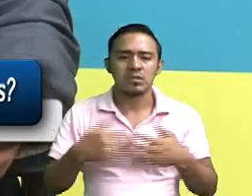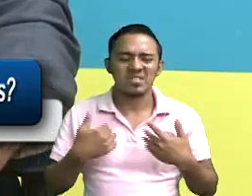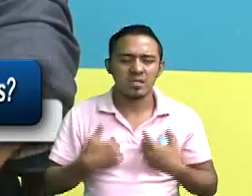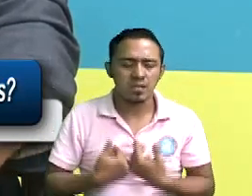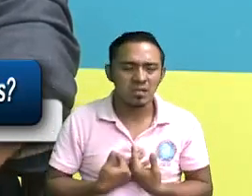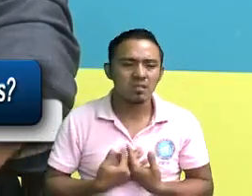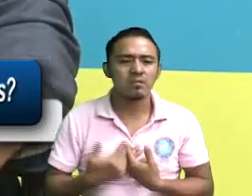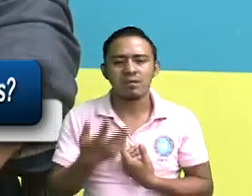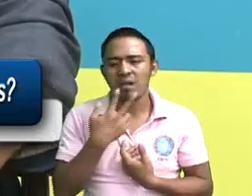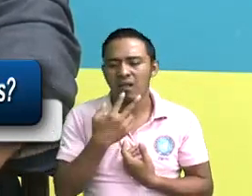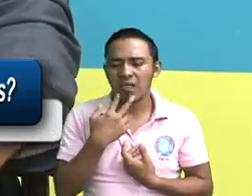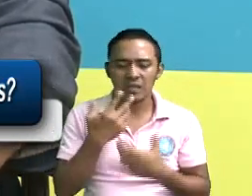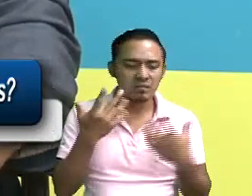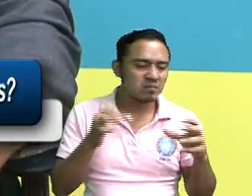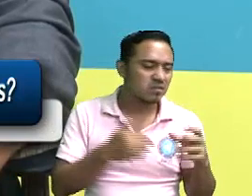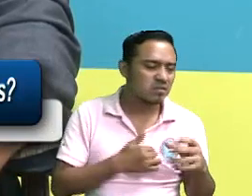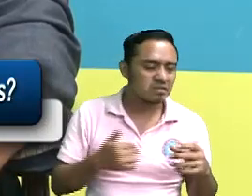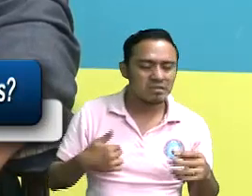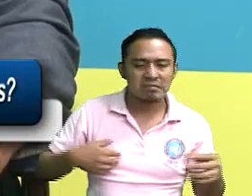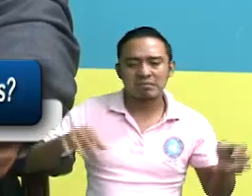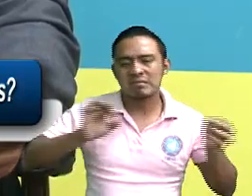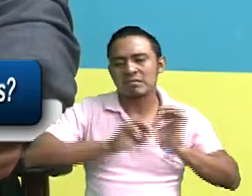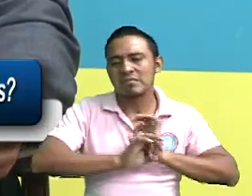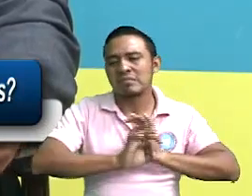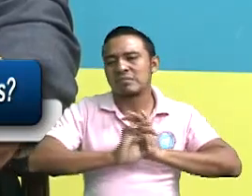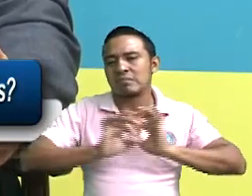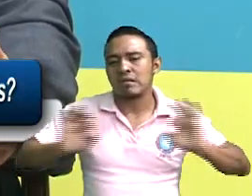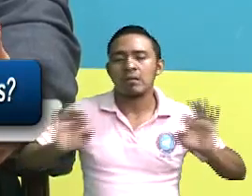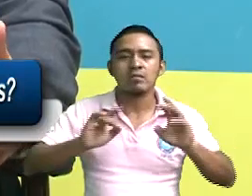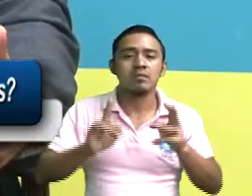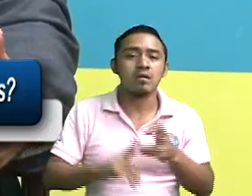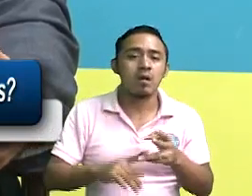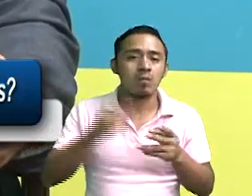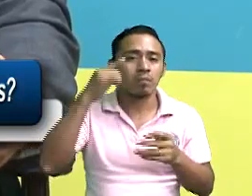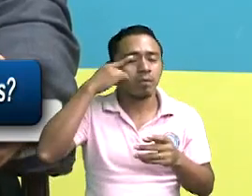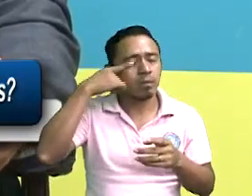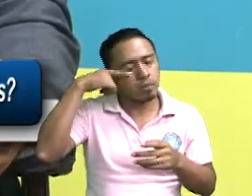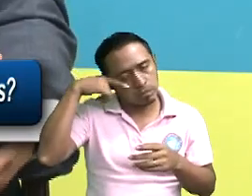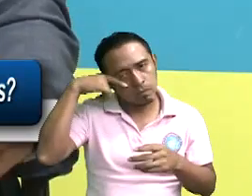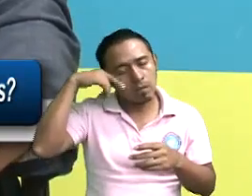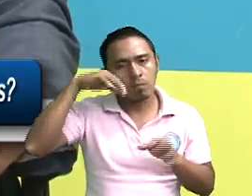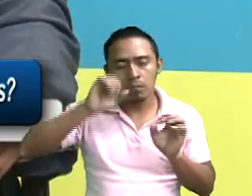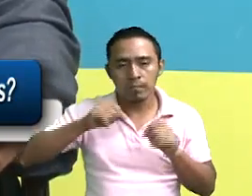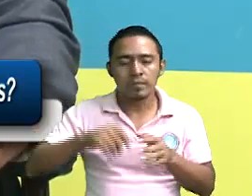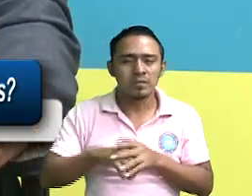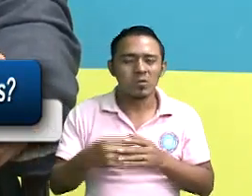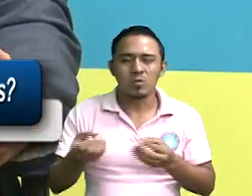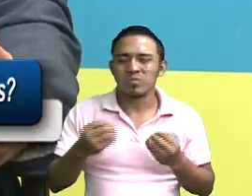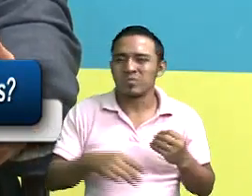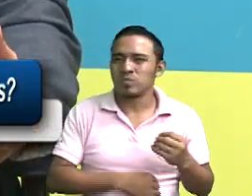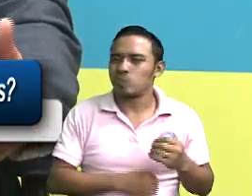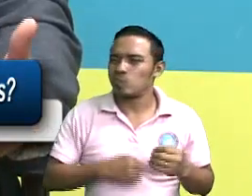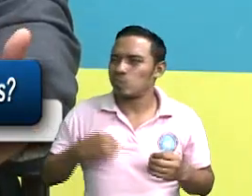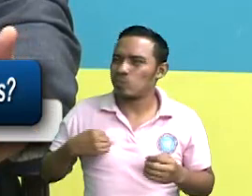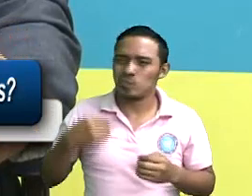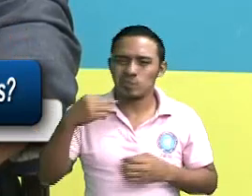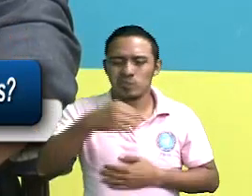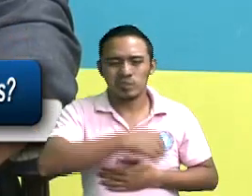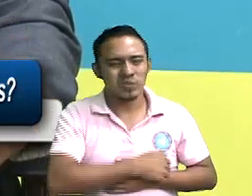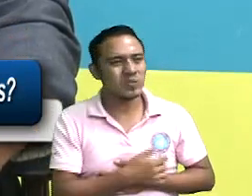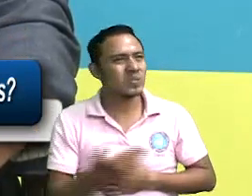sin ánimo de hacer cosas, que siente que muchas cosas le molestan, como que le